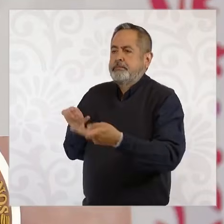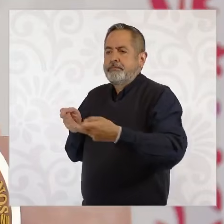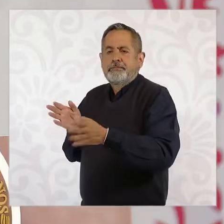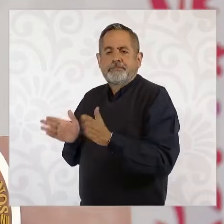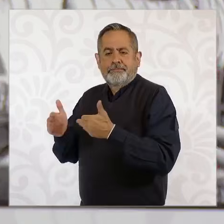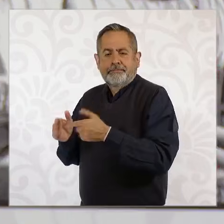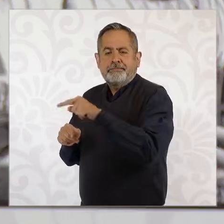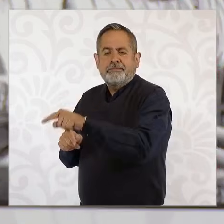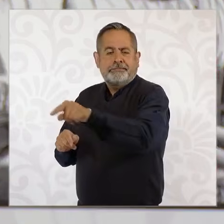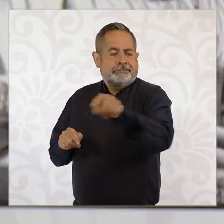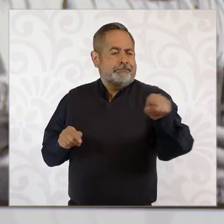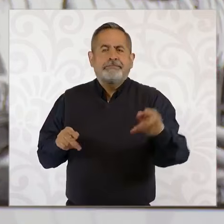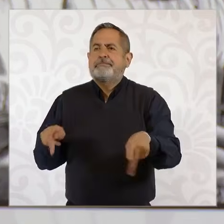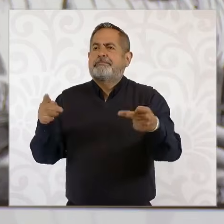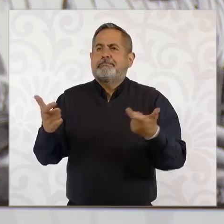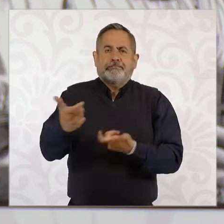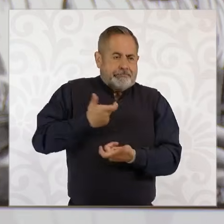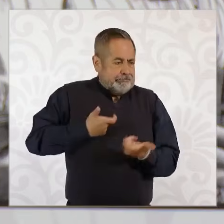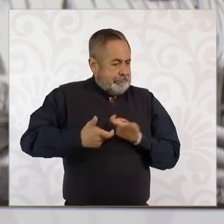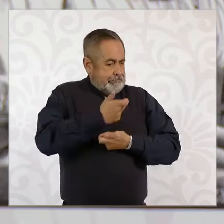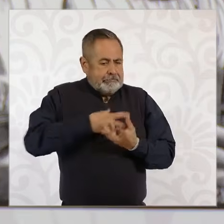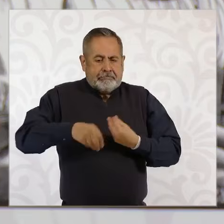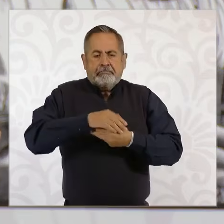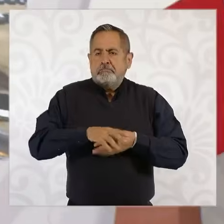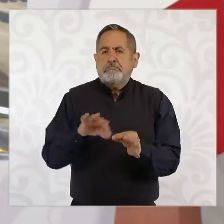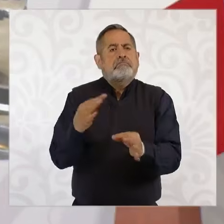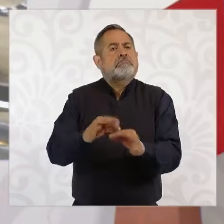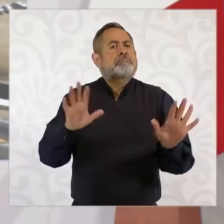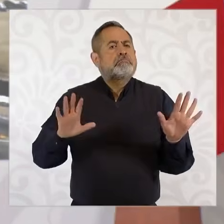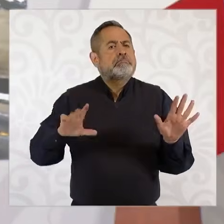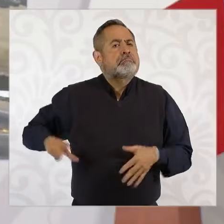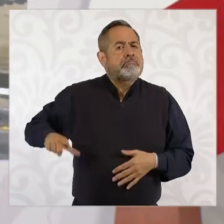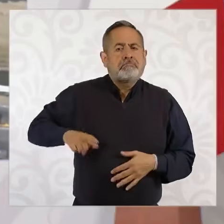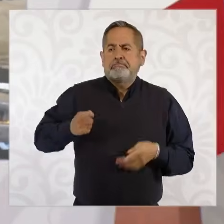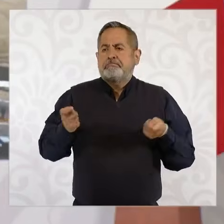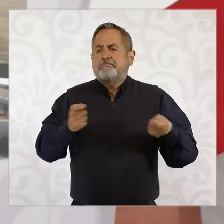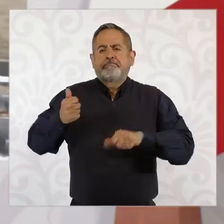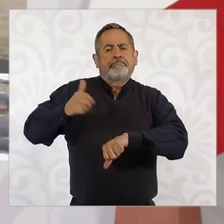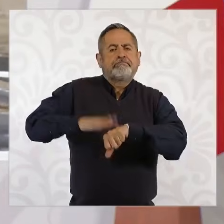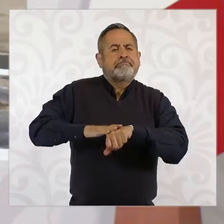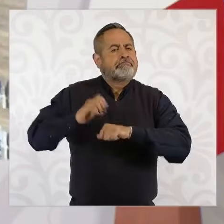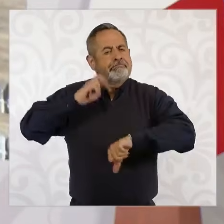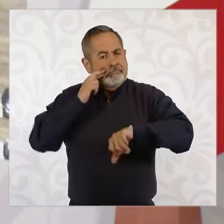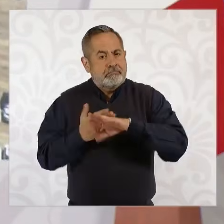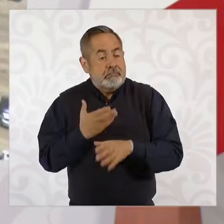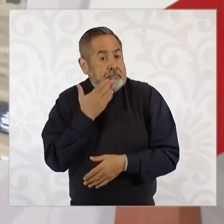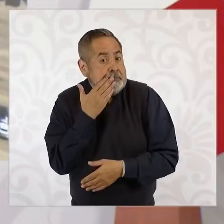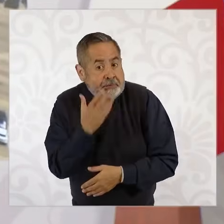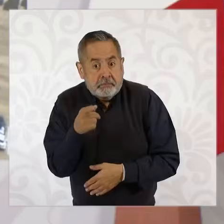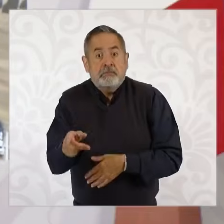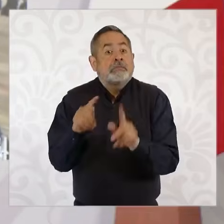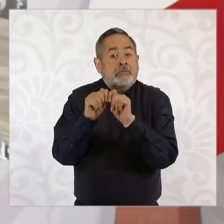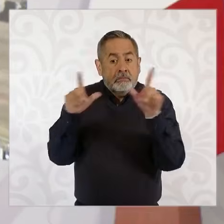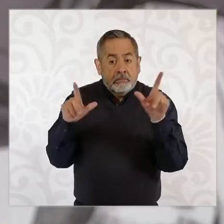Estado se queda administrando el polo de desarrollo. Entonces, un modelo muy interesante. Ha sido tan exitoso este polo que ya